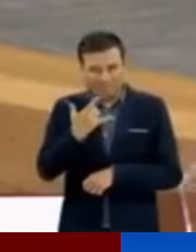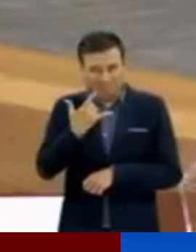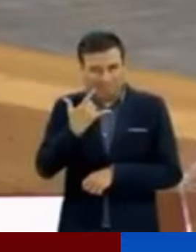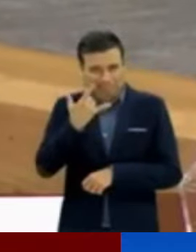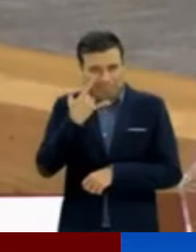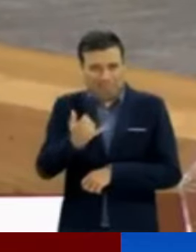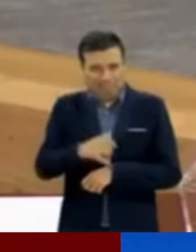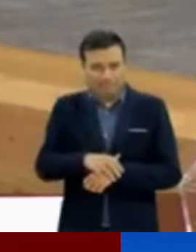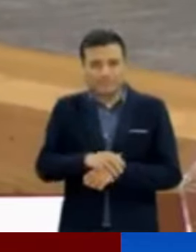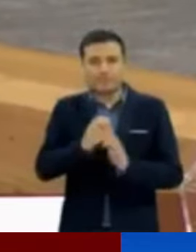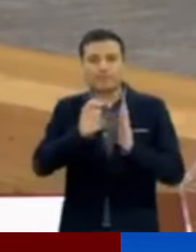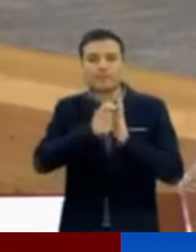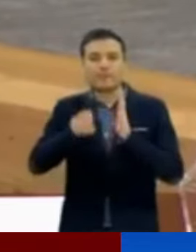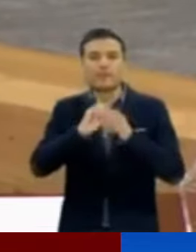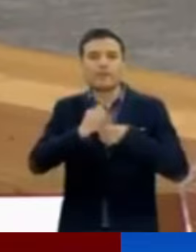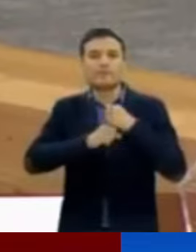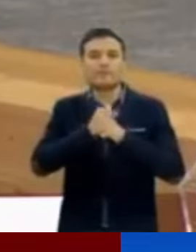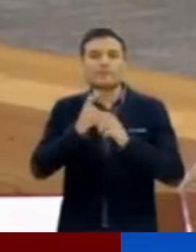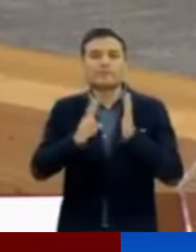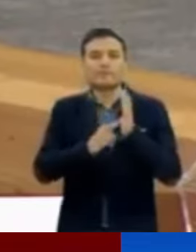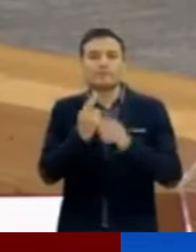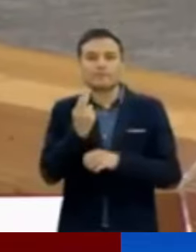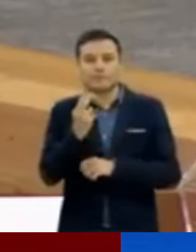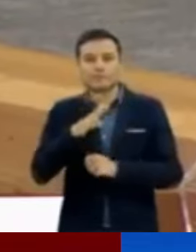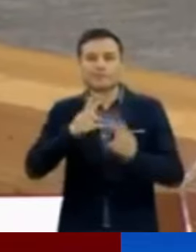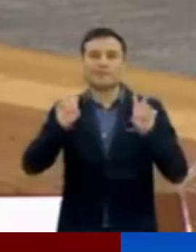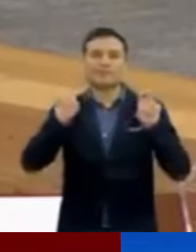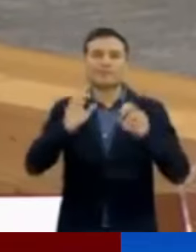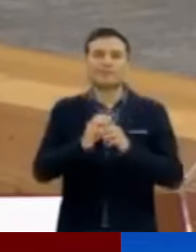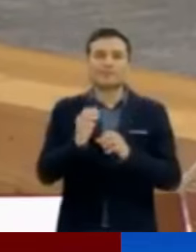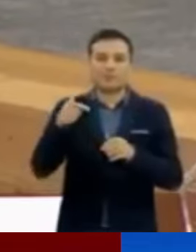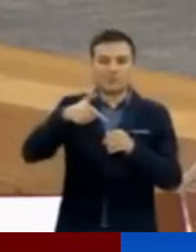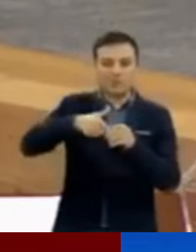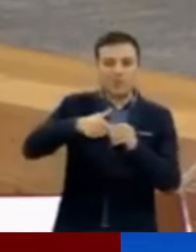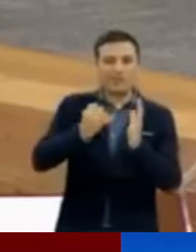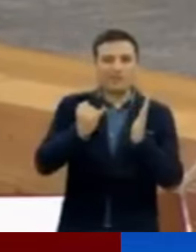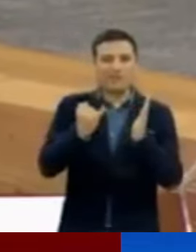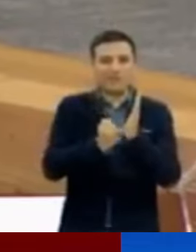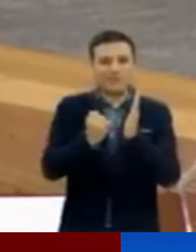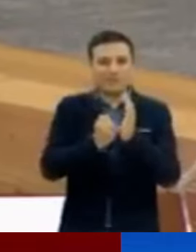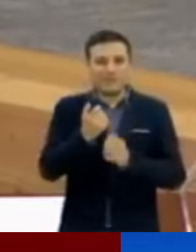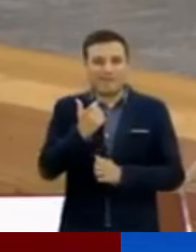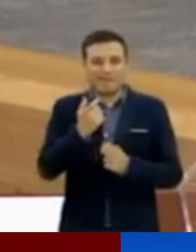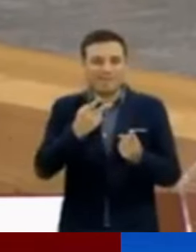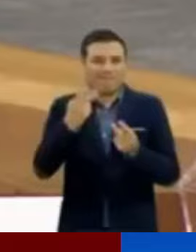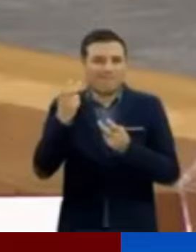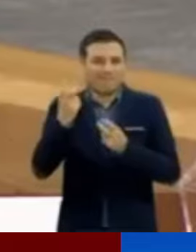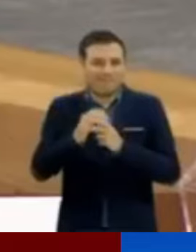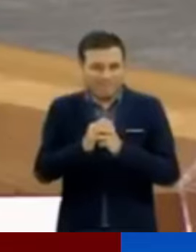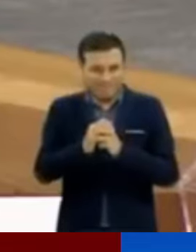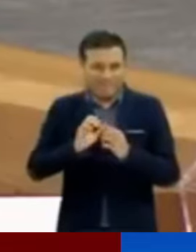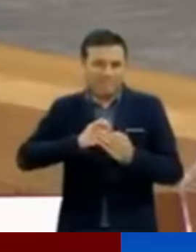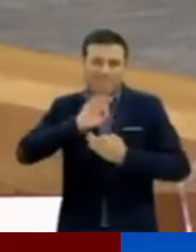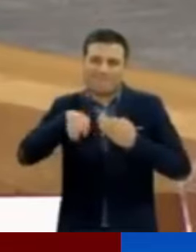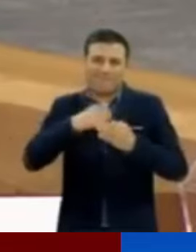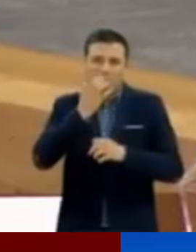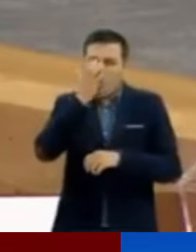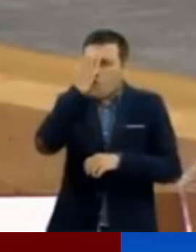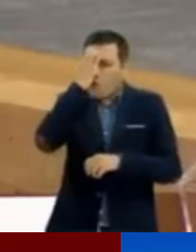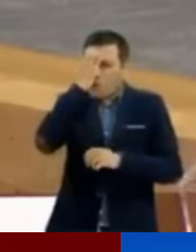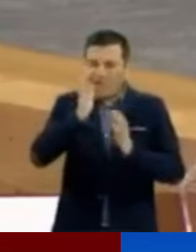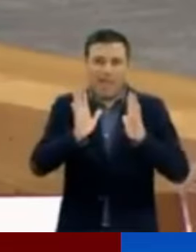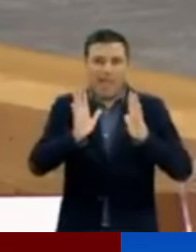por ejemplo, este año se dio a conocer el llamado huachicol fiscal, esto que ya involucra